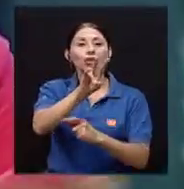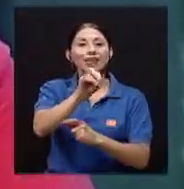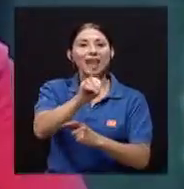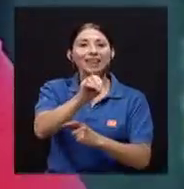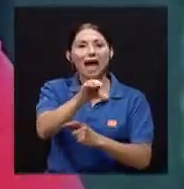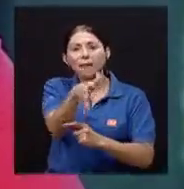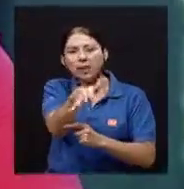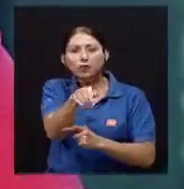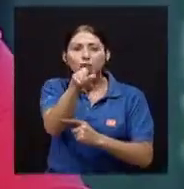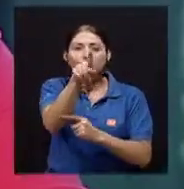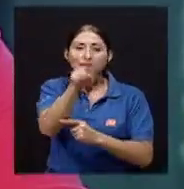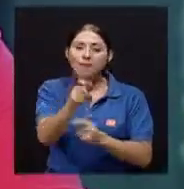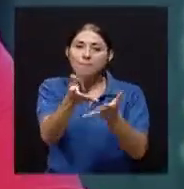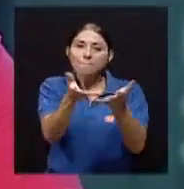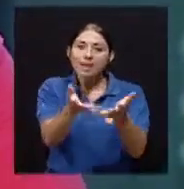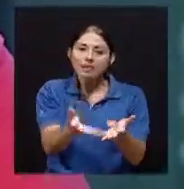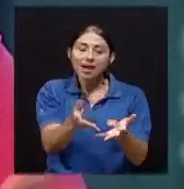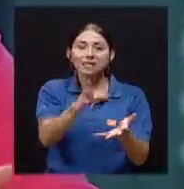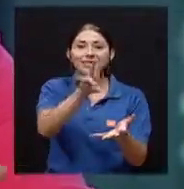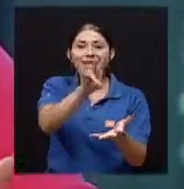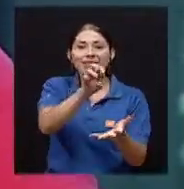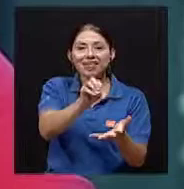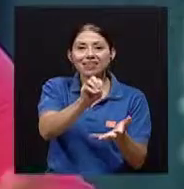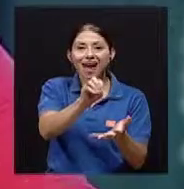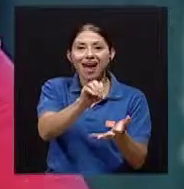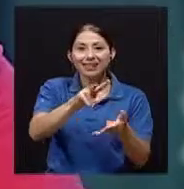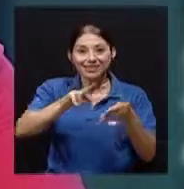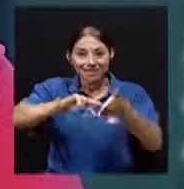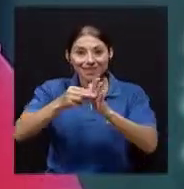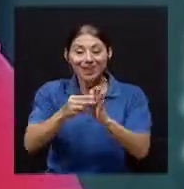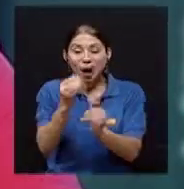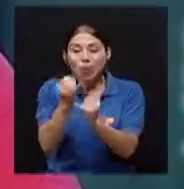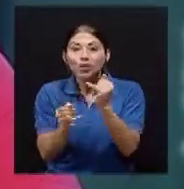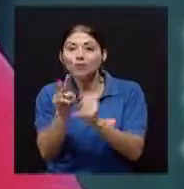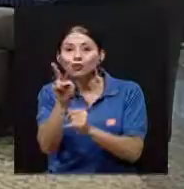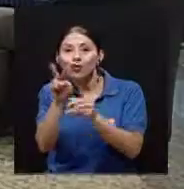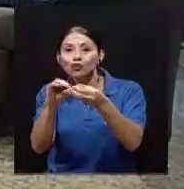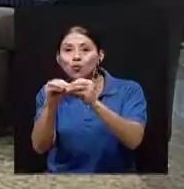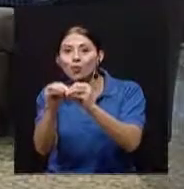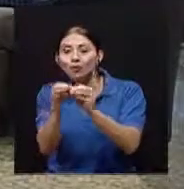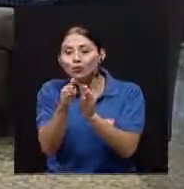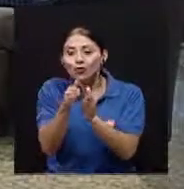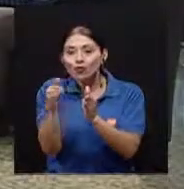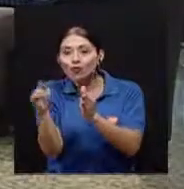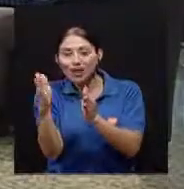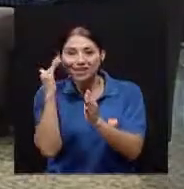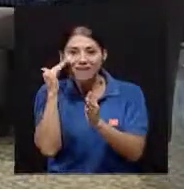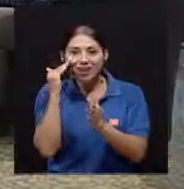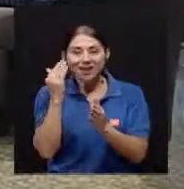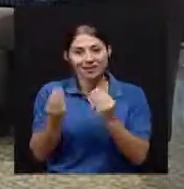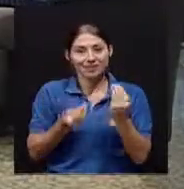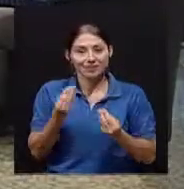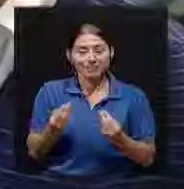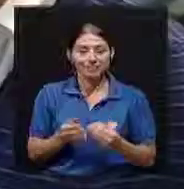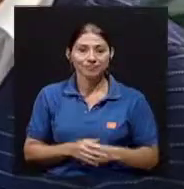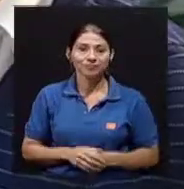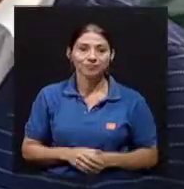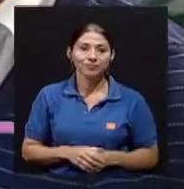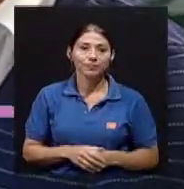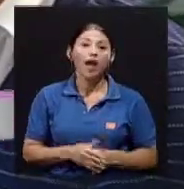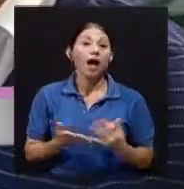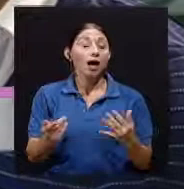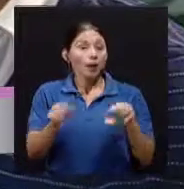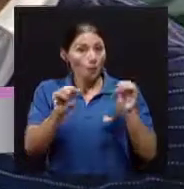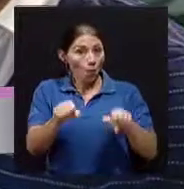rango muy general o muy, muy fácil de dirigirme cuán podría estar pasadito, ¿verdad? Vaya, y podría